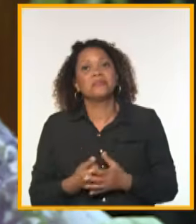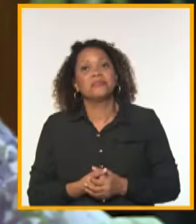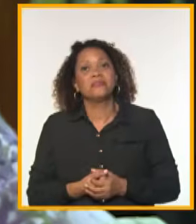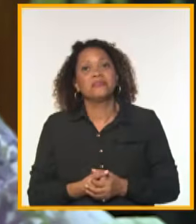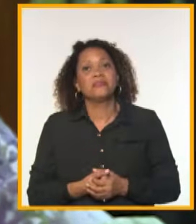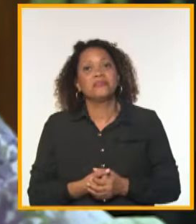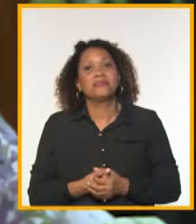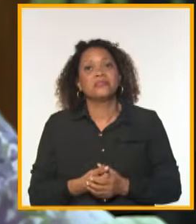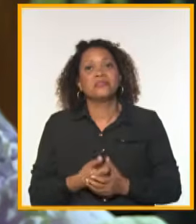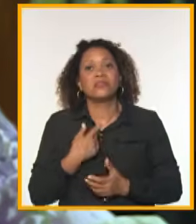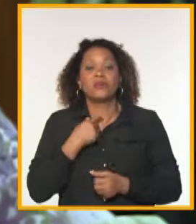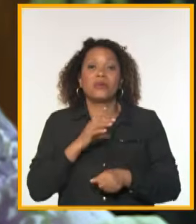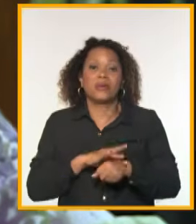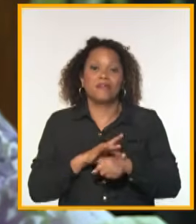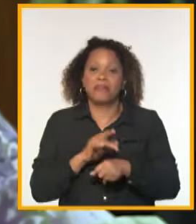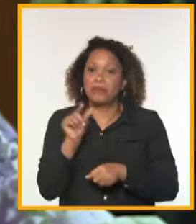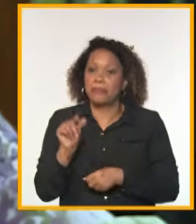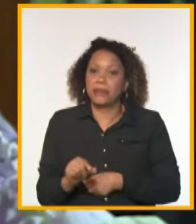en su paciente.